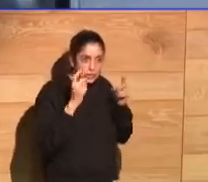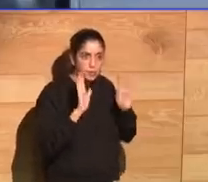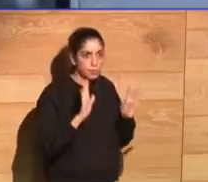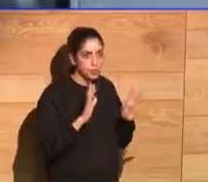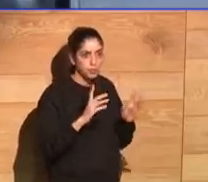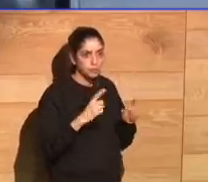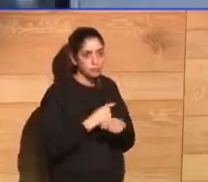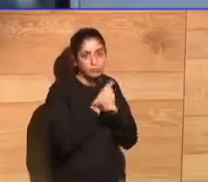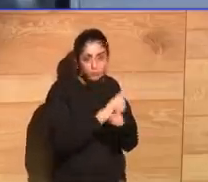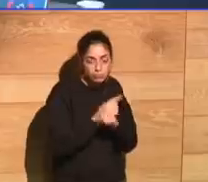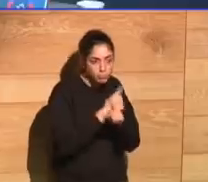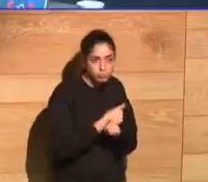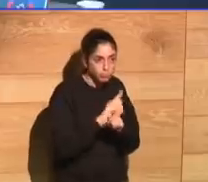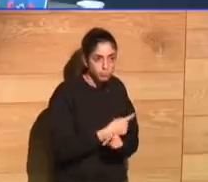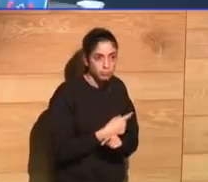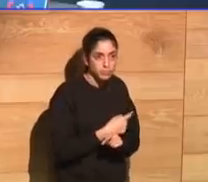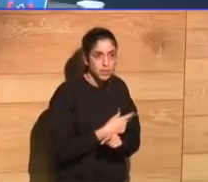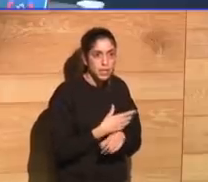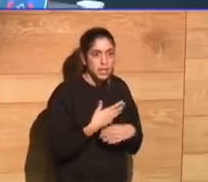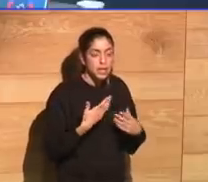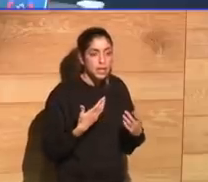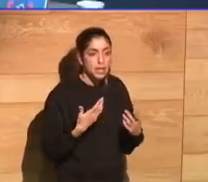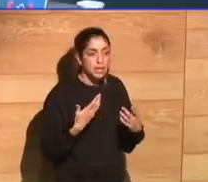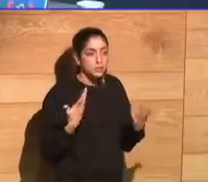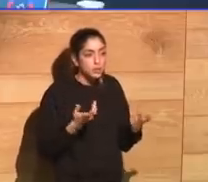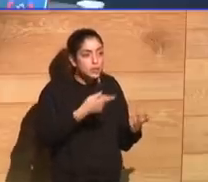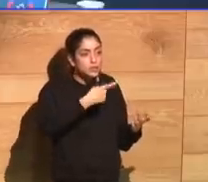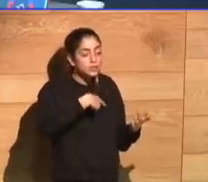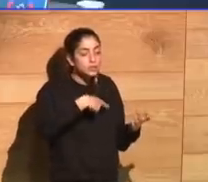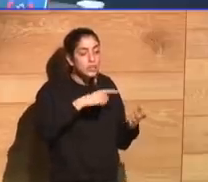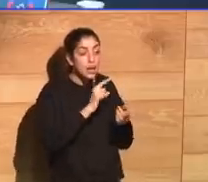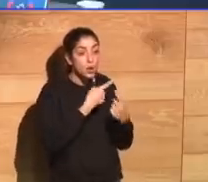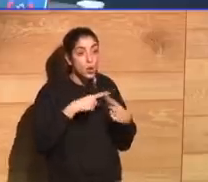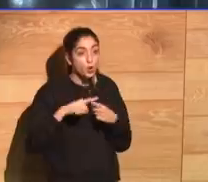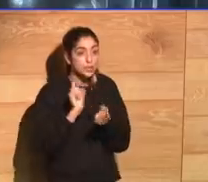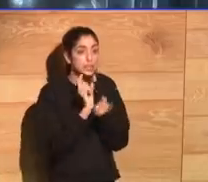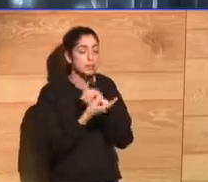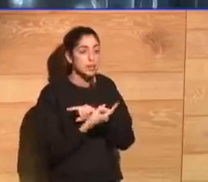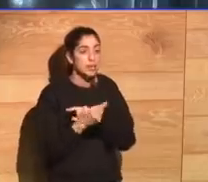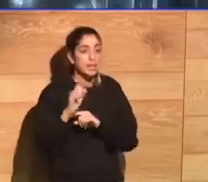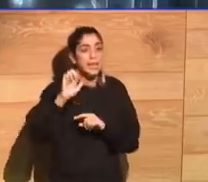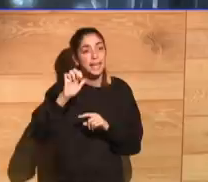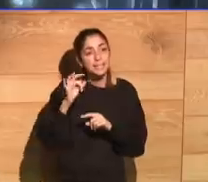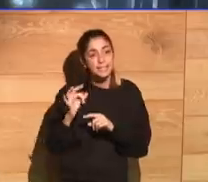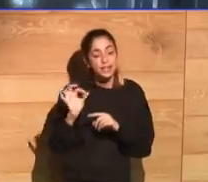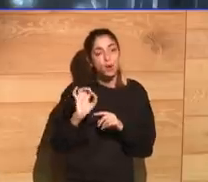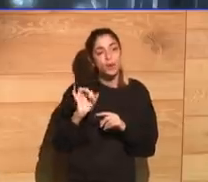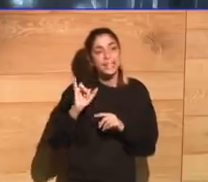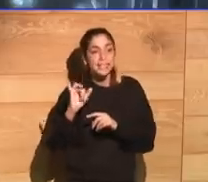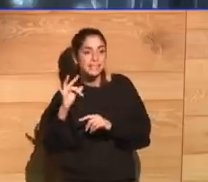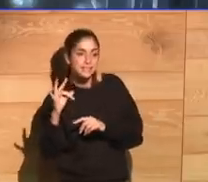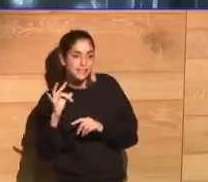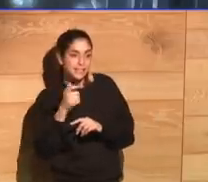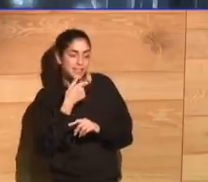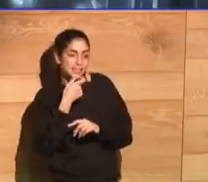y Tiburón? No, no, es que a cambiar las cosas. No, es que pero no... es que él lo piensa en inglés, piensa vale, E.T. Vale, entonces, cuando piensa en inglés, lo dice en castellano,